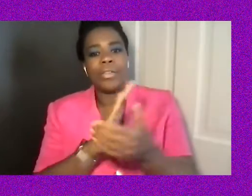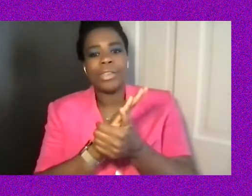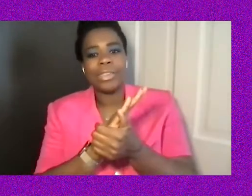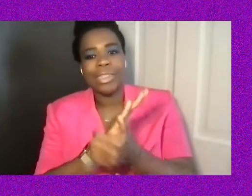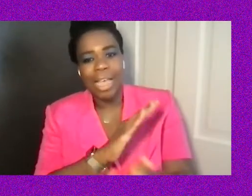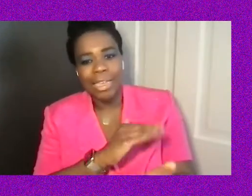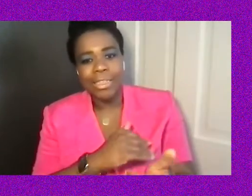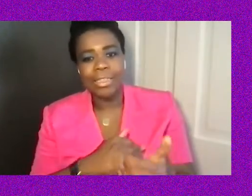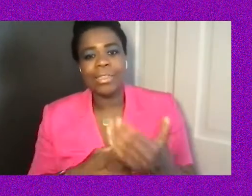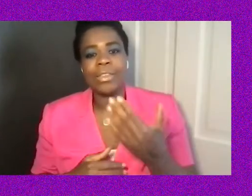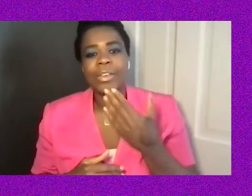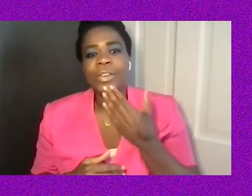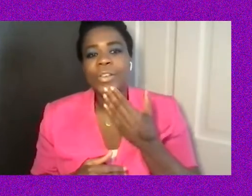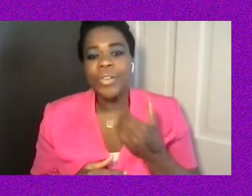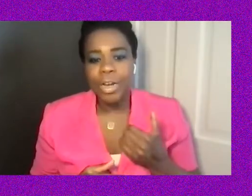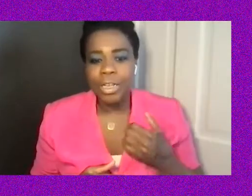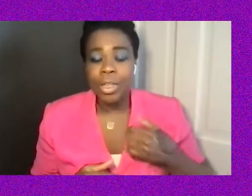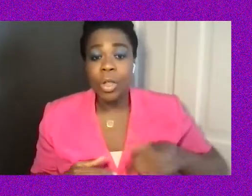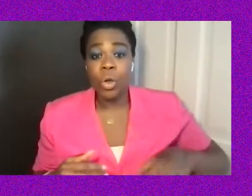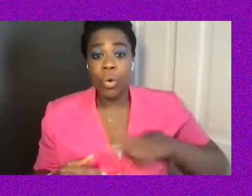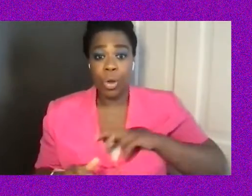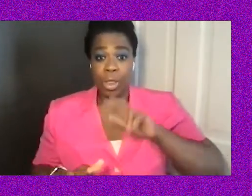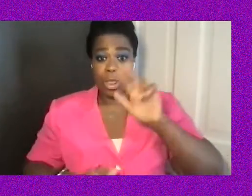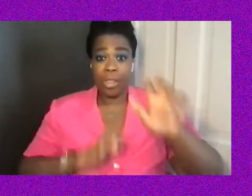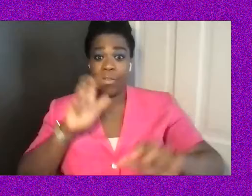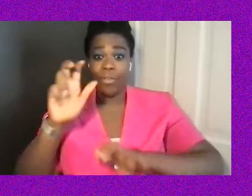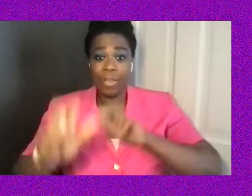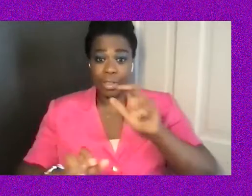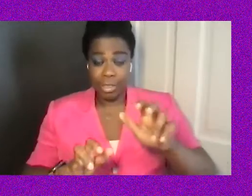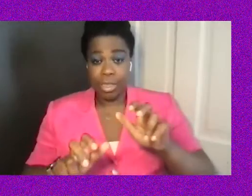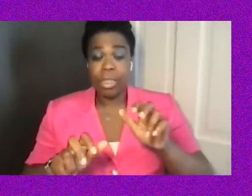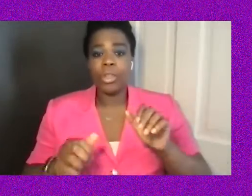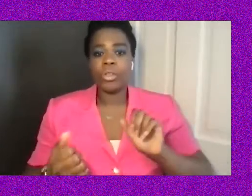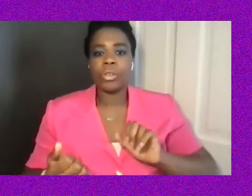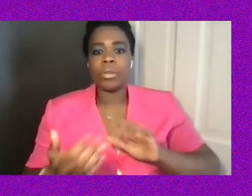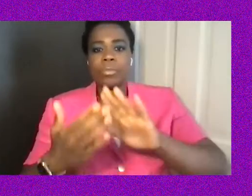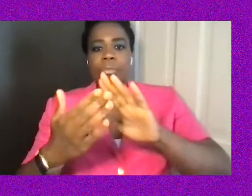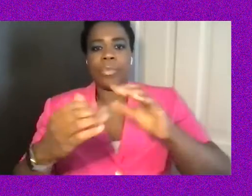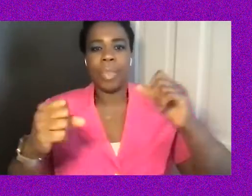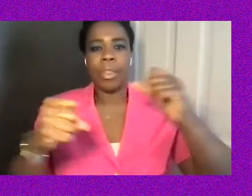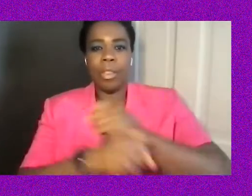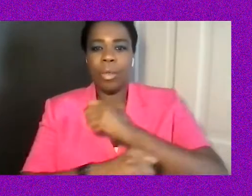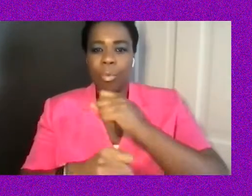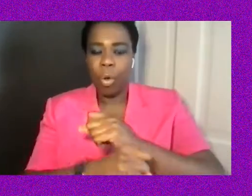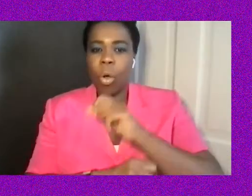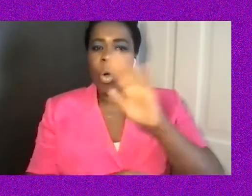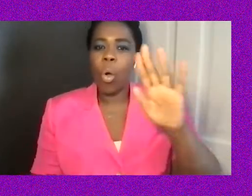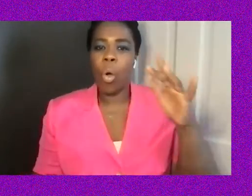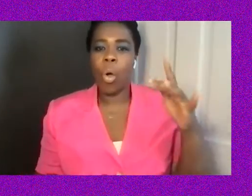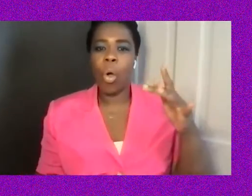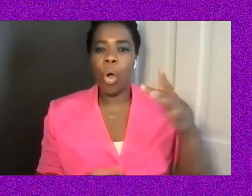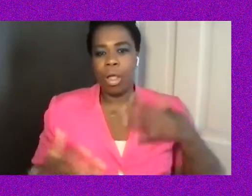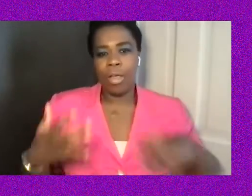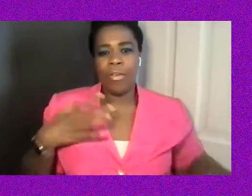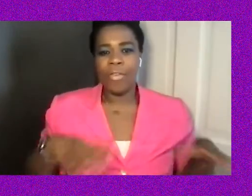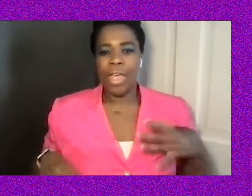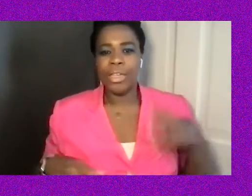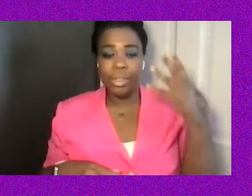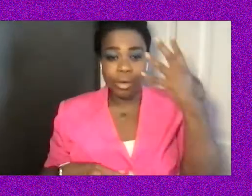la lección de balance de gracia. Debemos invertirnos en la